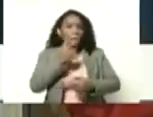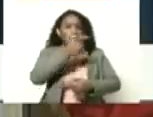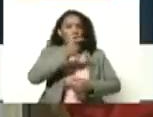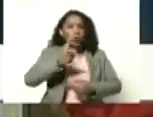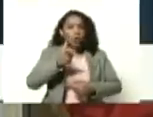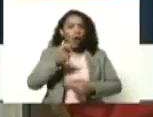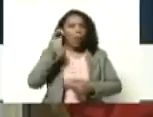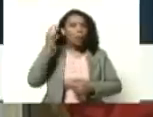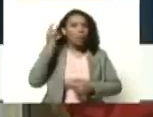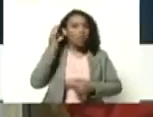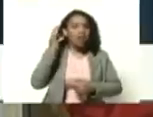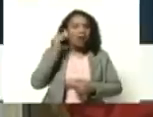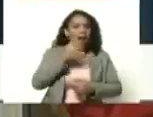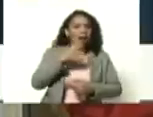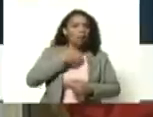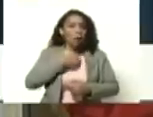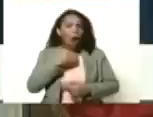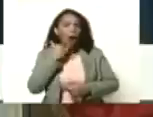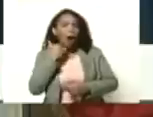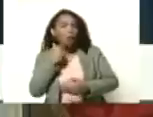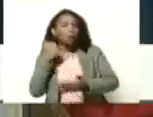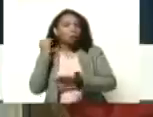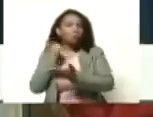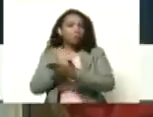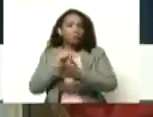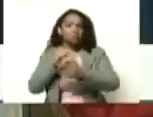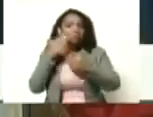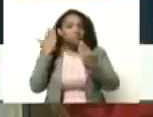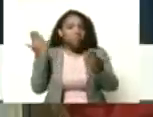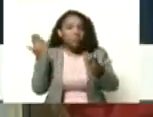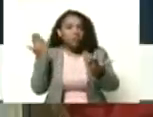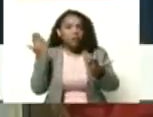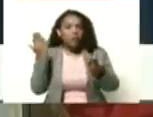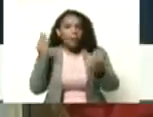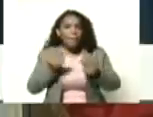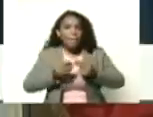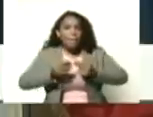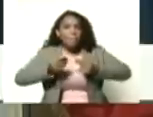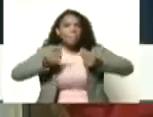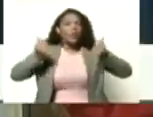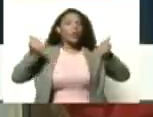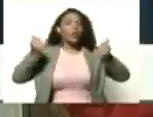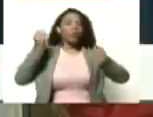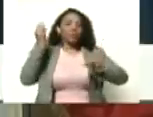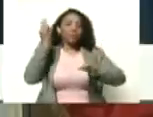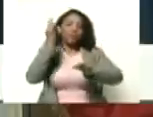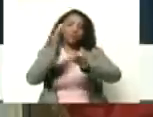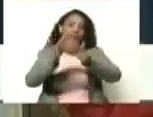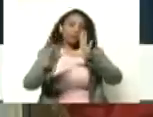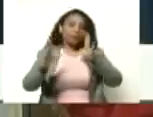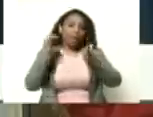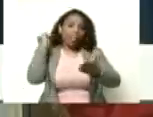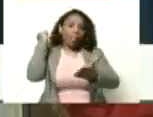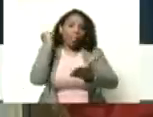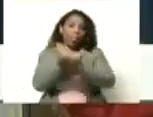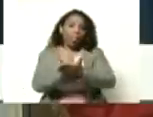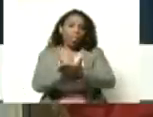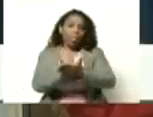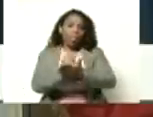la lamentable repito desaparición y asesinato